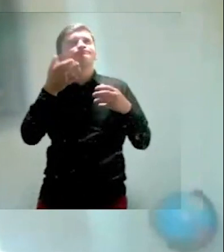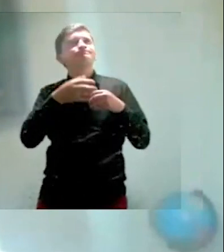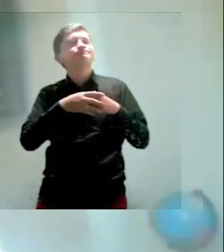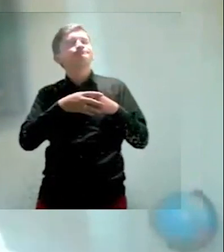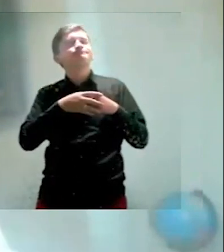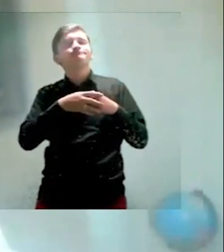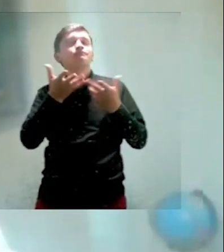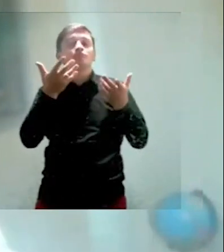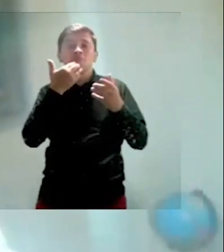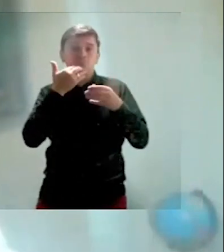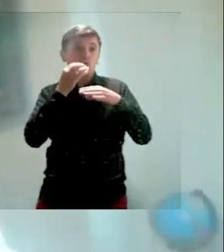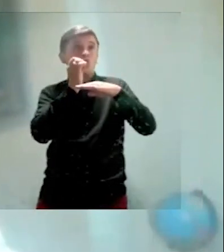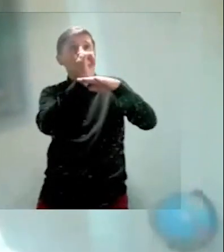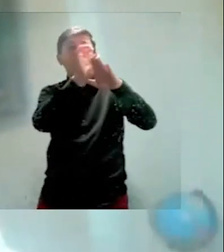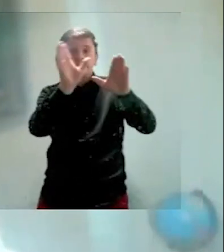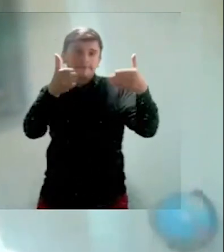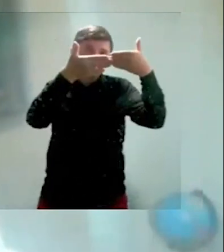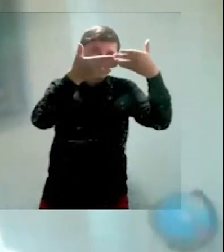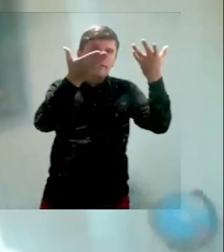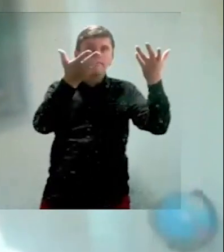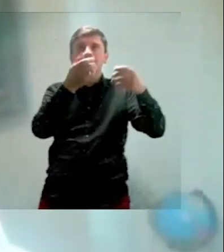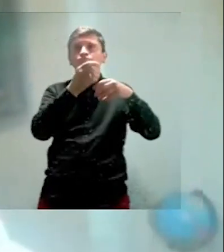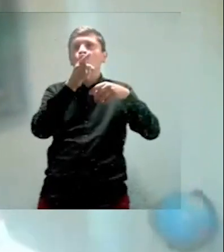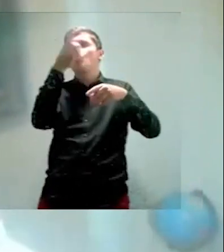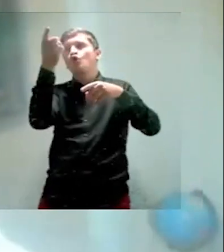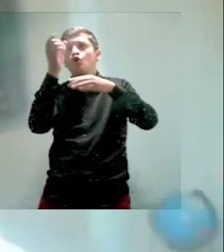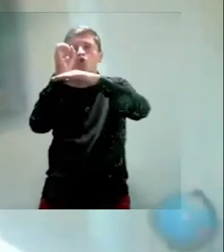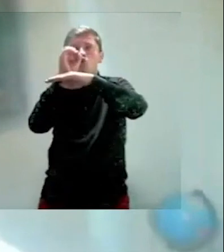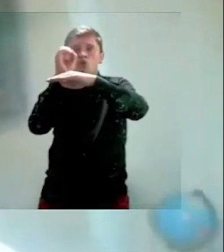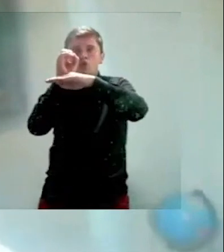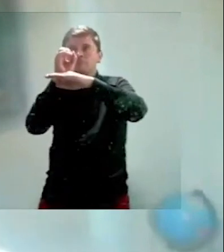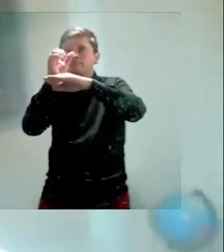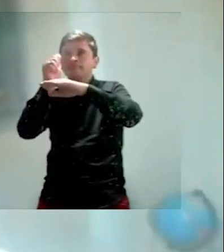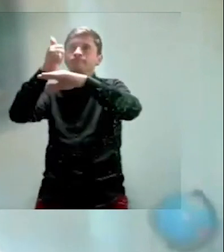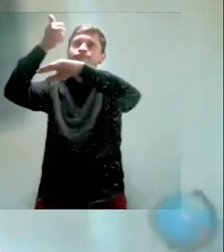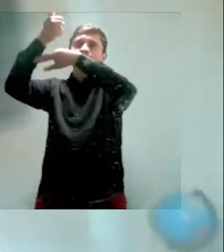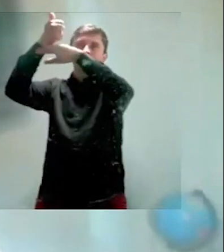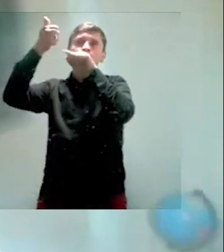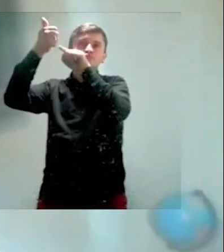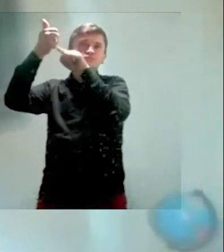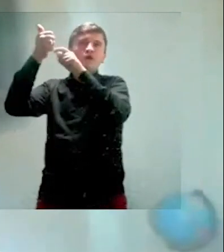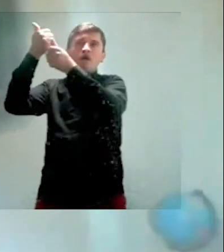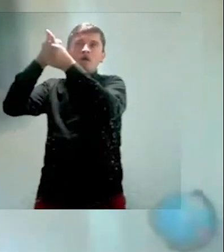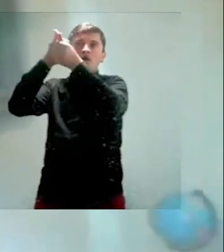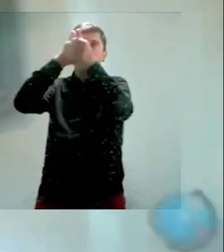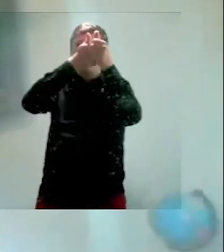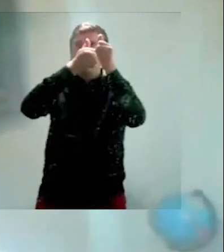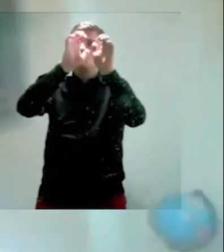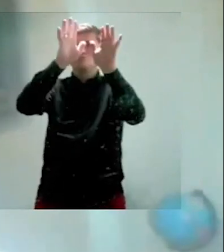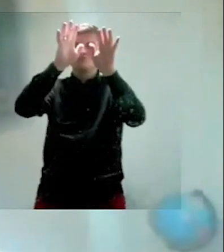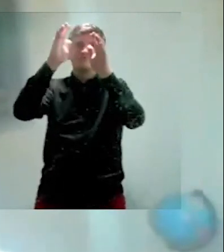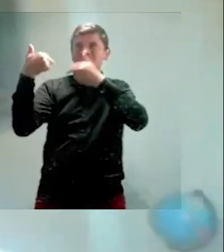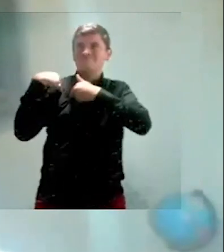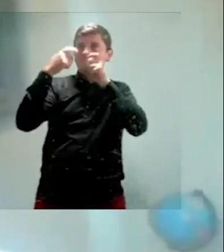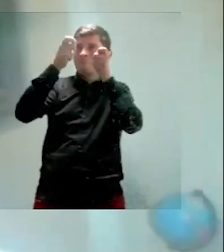los derechos constitucionales, pues se mantiene o impacta el resto de sus